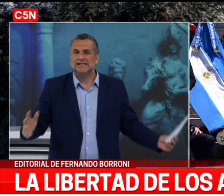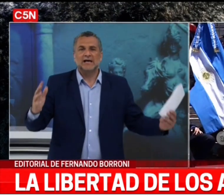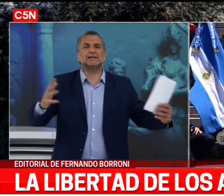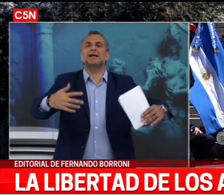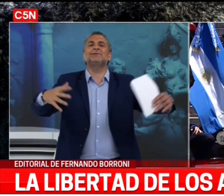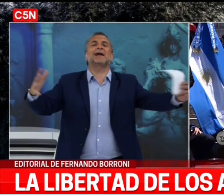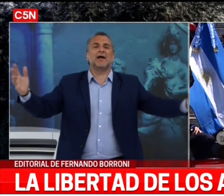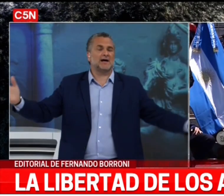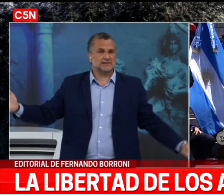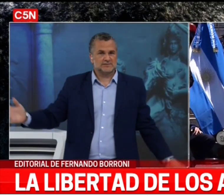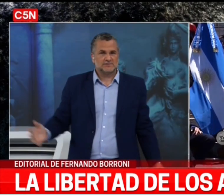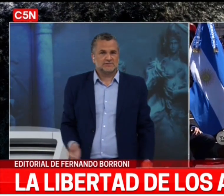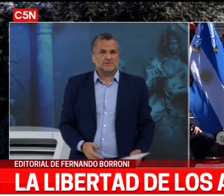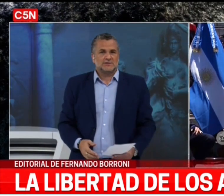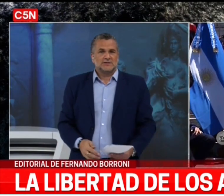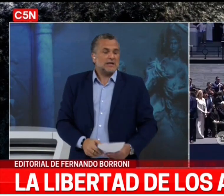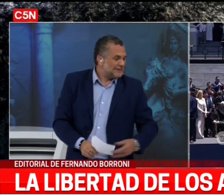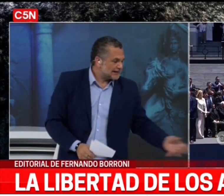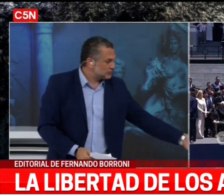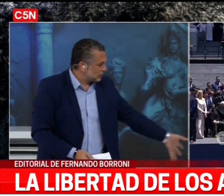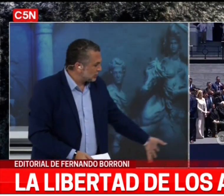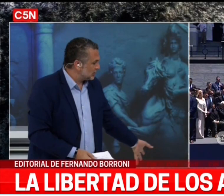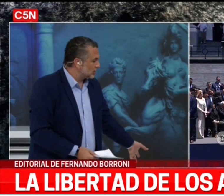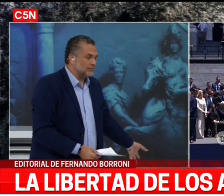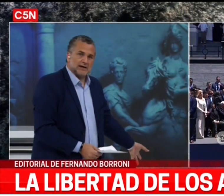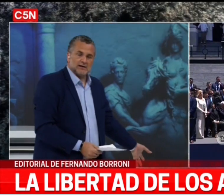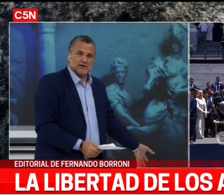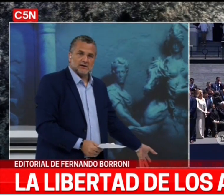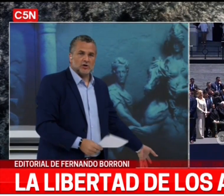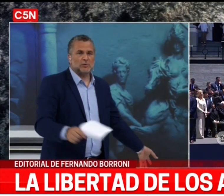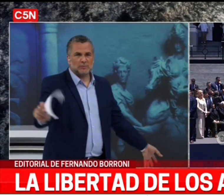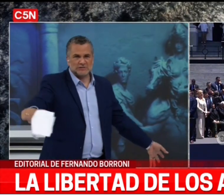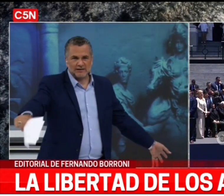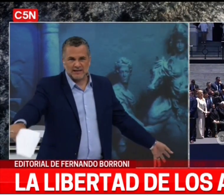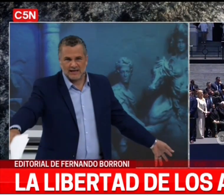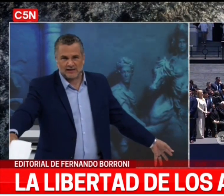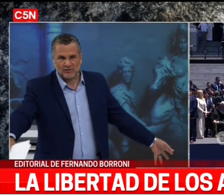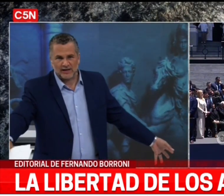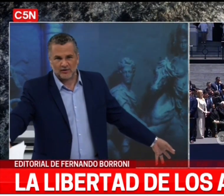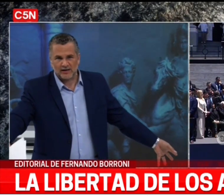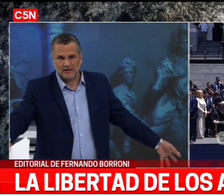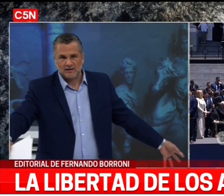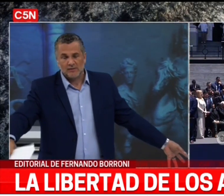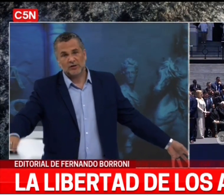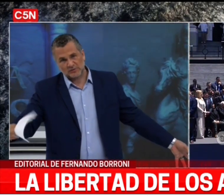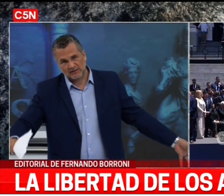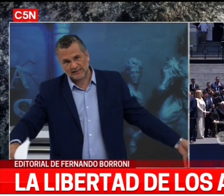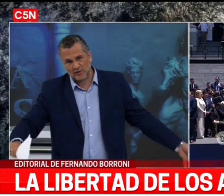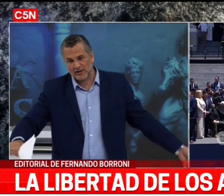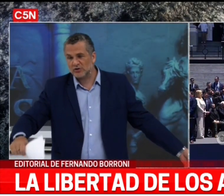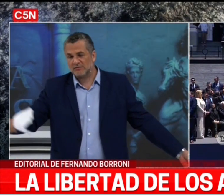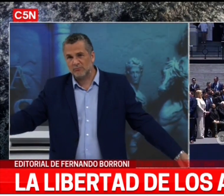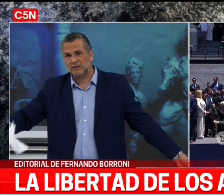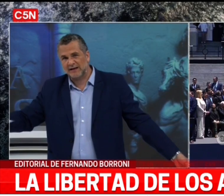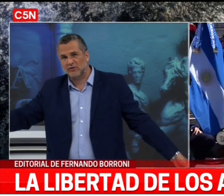calles estén liberadas Y qué pasa que tu hijo que no come no por responsabilidad de este gobierno eh Por responsabilidad de